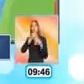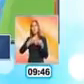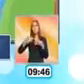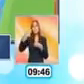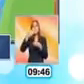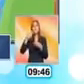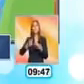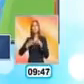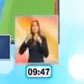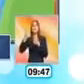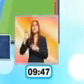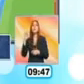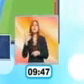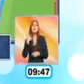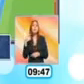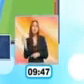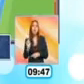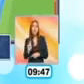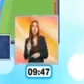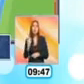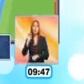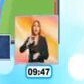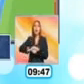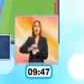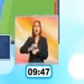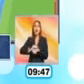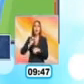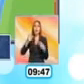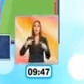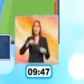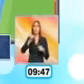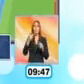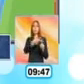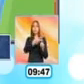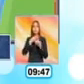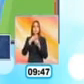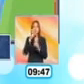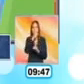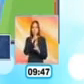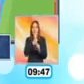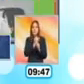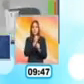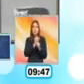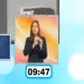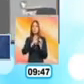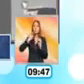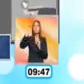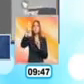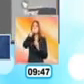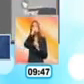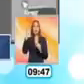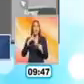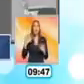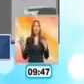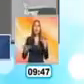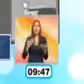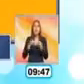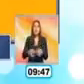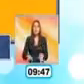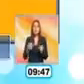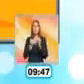la contraseña a algún exnovio, algún amigo. O alguien, un tercero, las contraseñas. Controla, ¿no? O también comparten, por ejemplo, en Instagram tú permites que